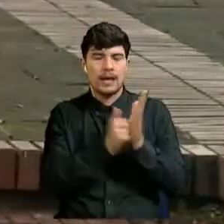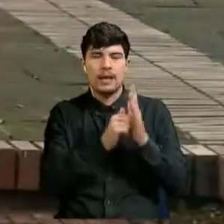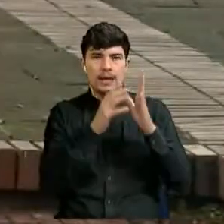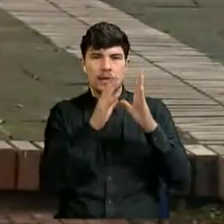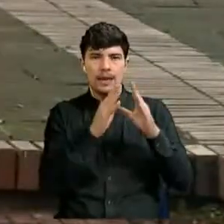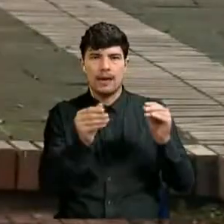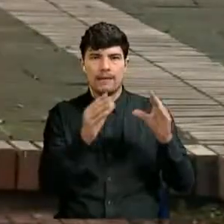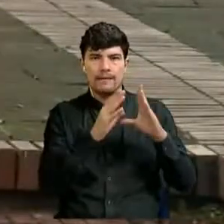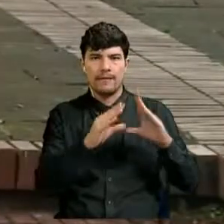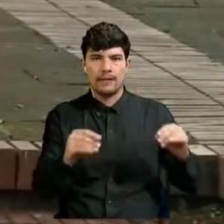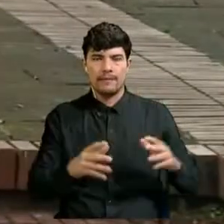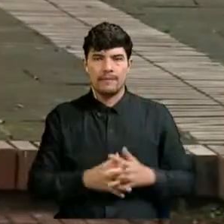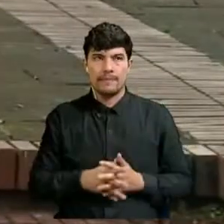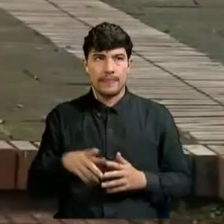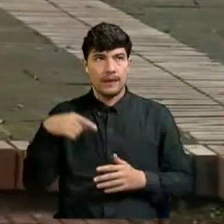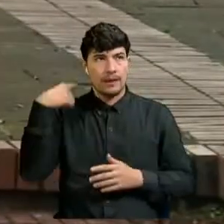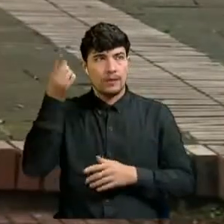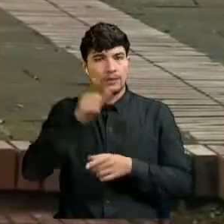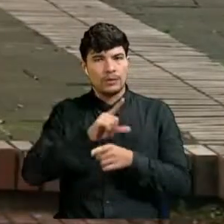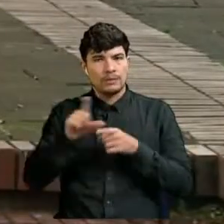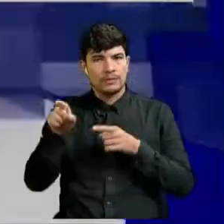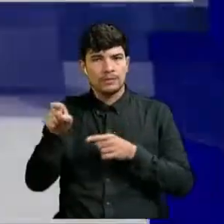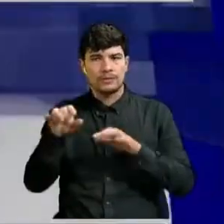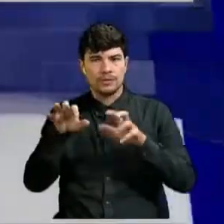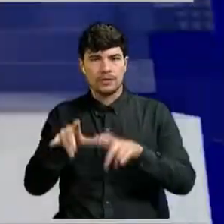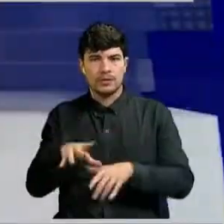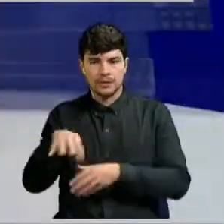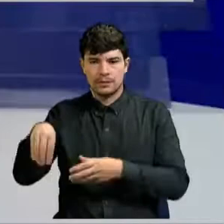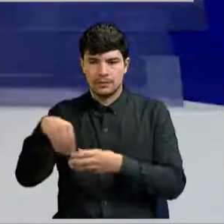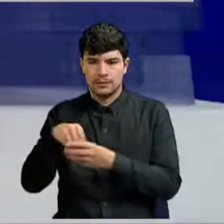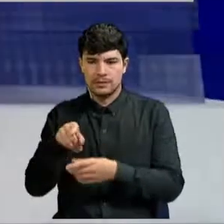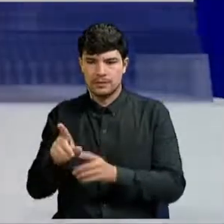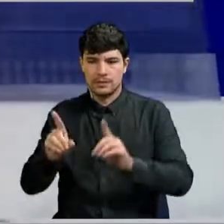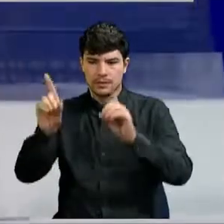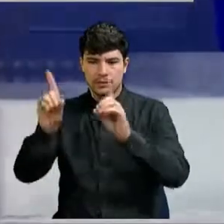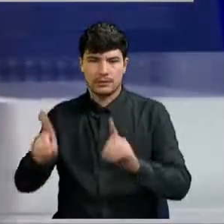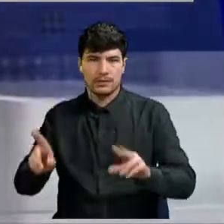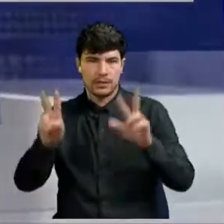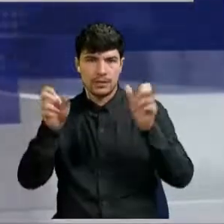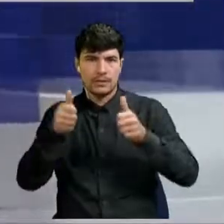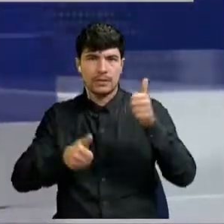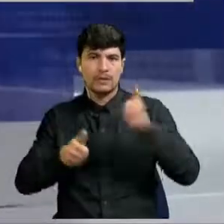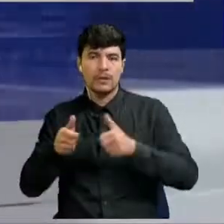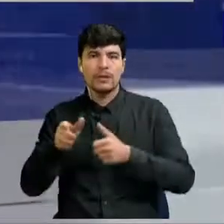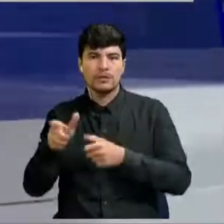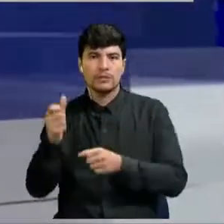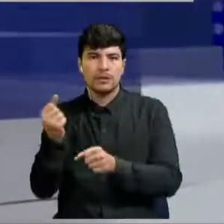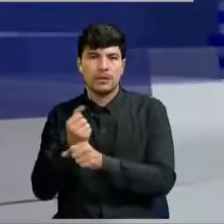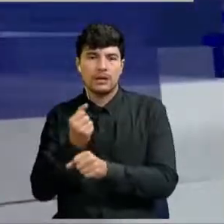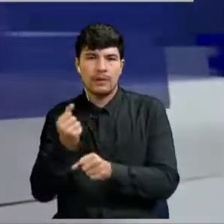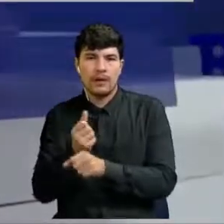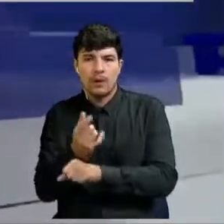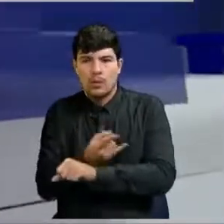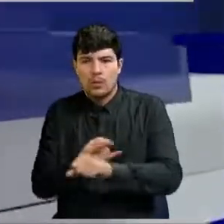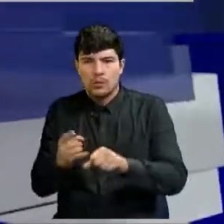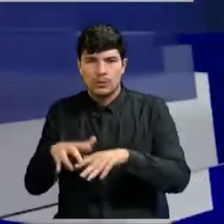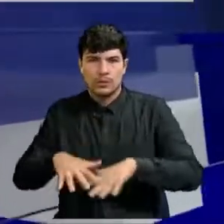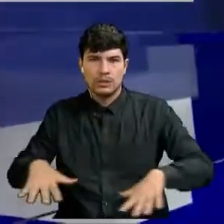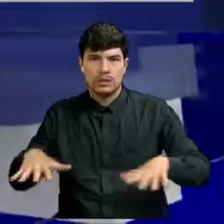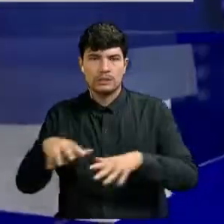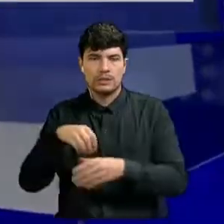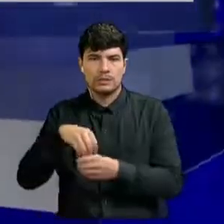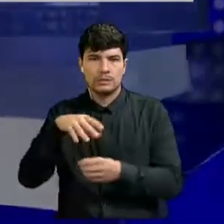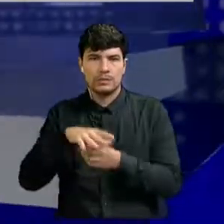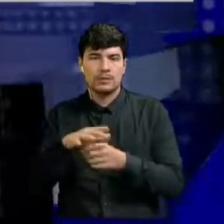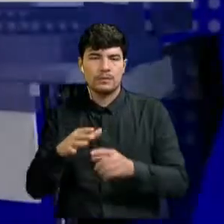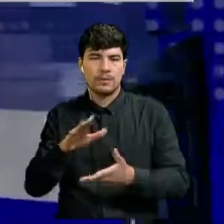próxima semana la secretaría del interior tome una decisión sobre la ocupación de espacio público y permisos especiales para